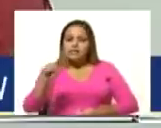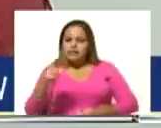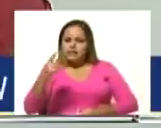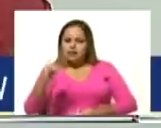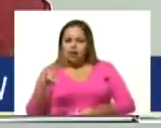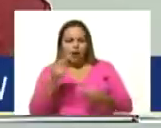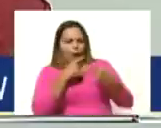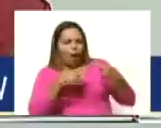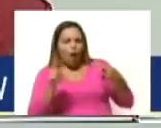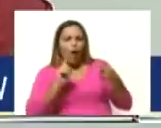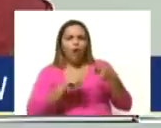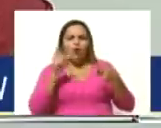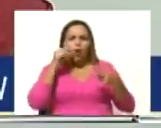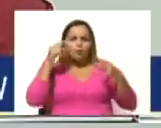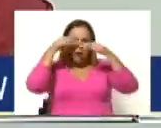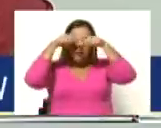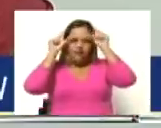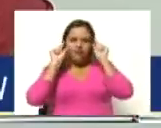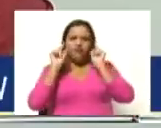señor